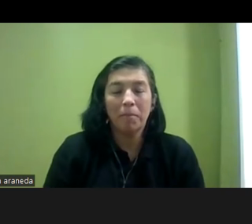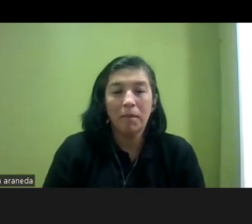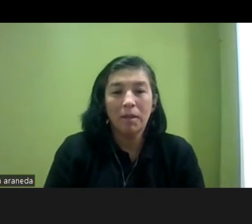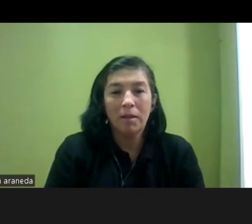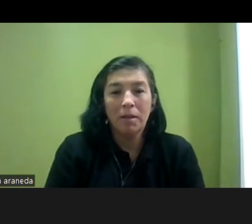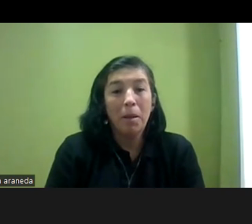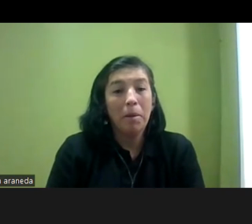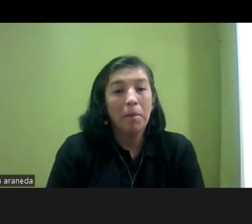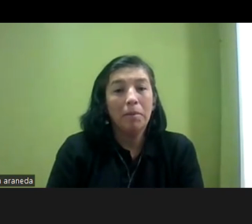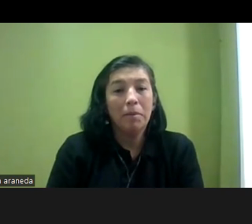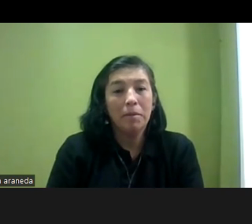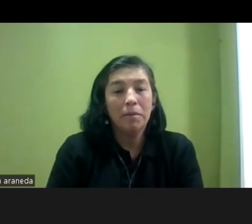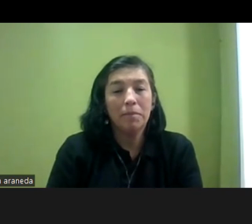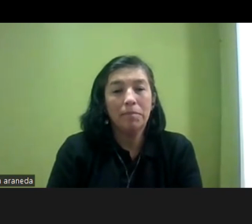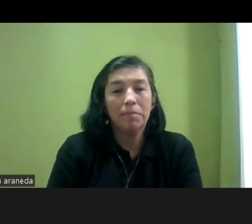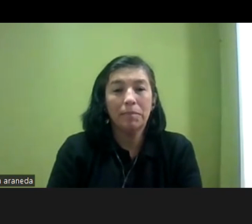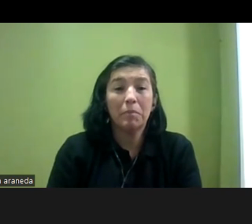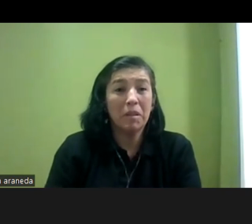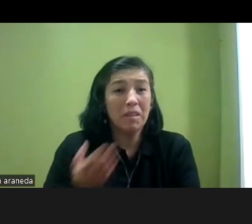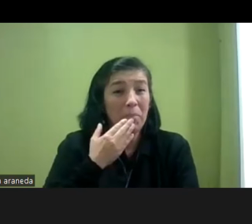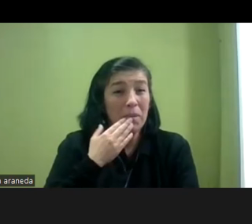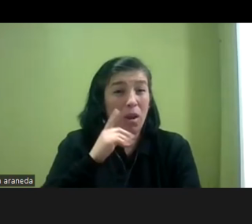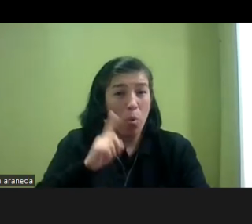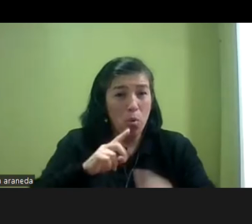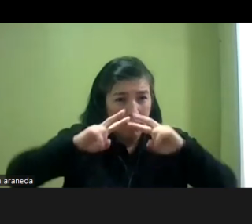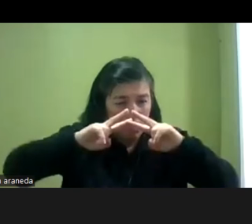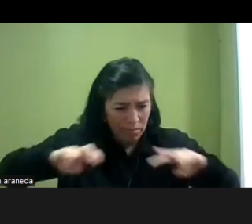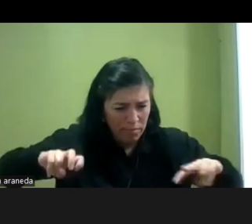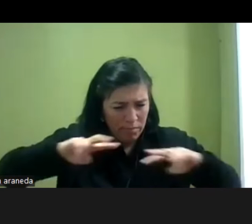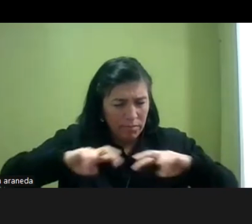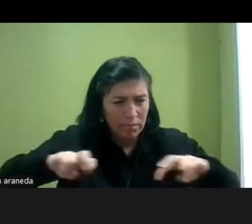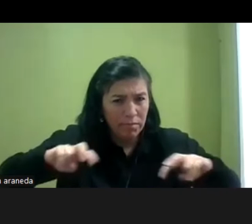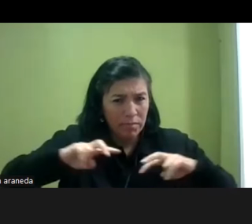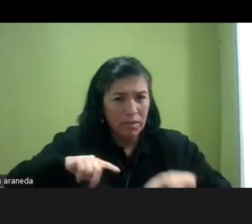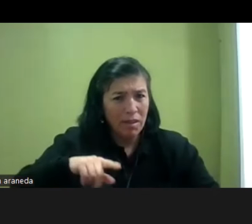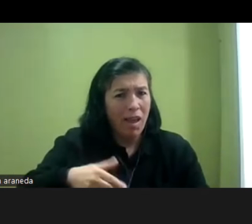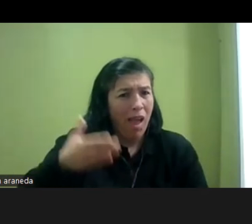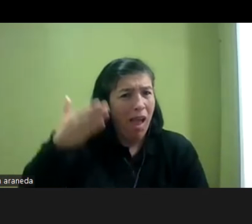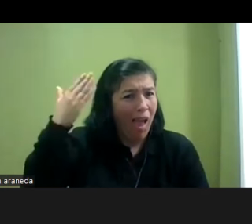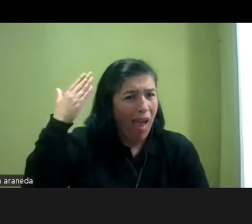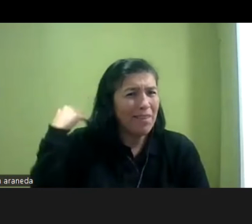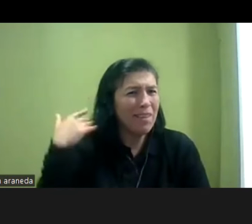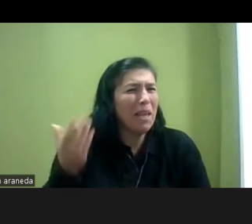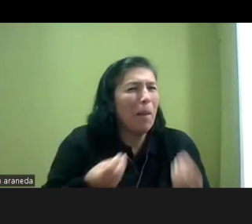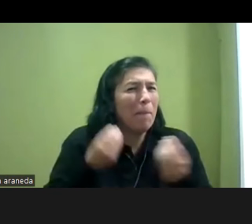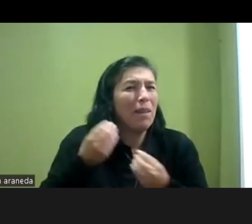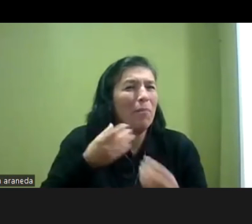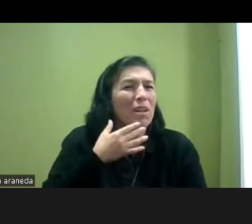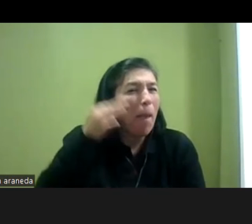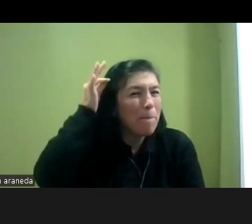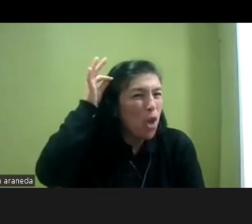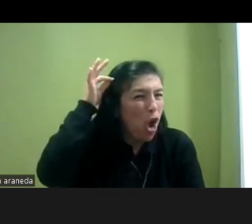han habido investigaciones respecto a que existía el piojo,